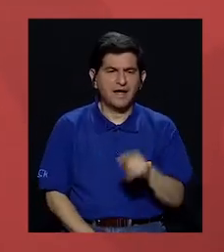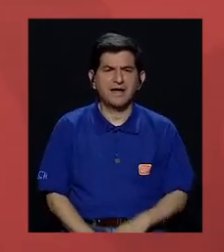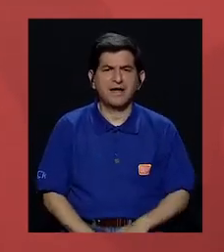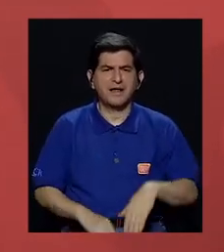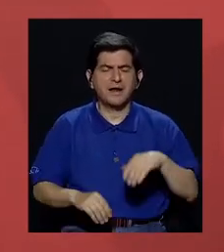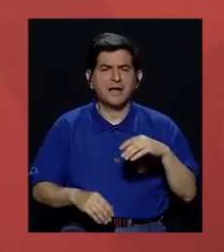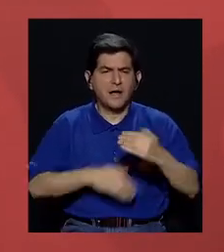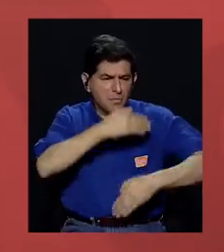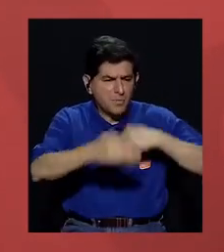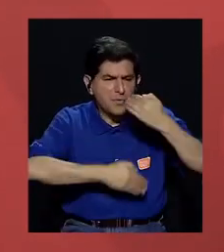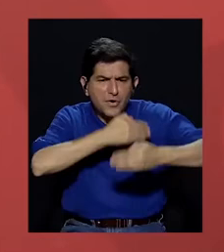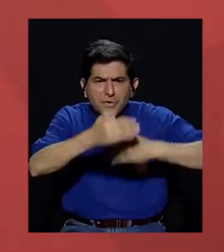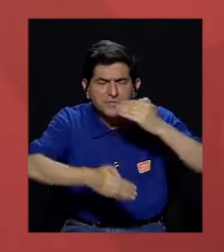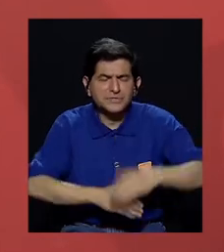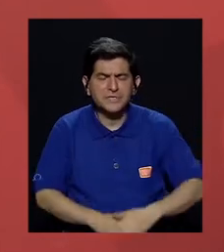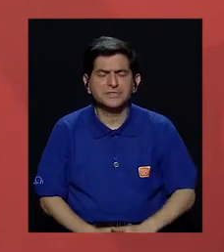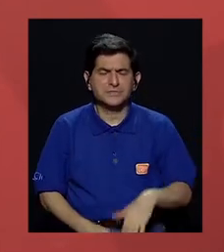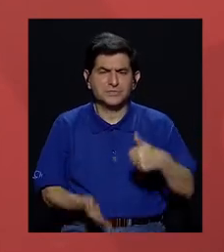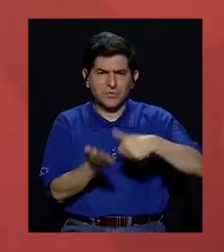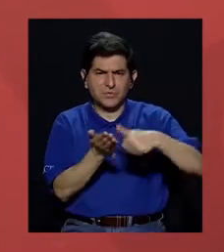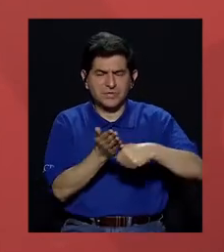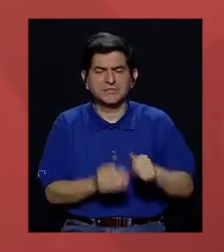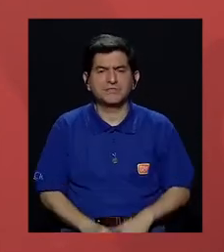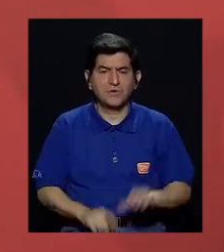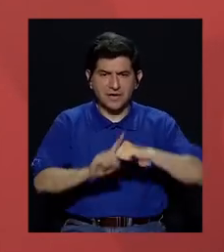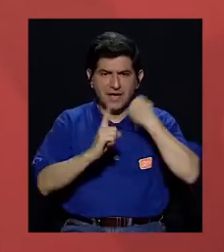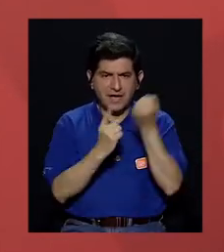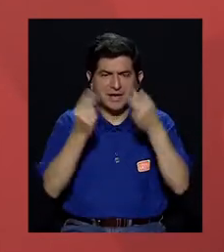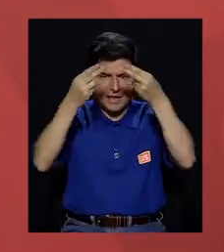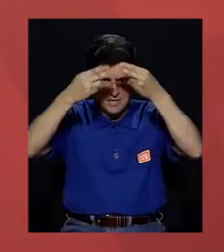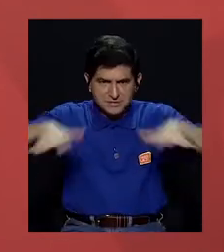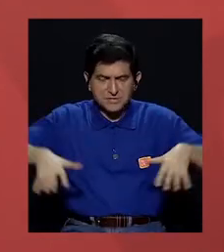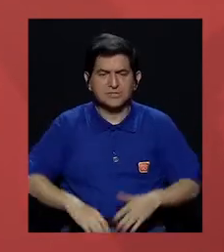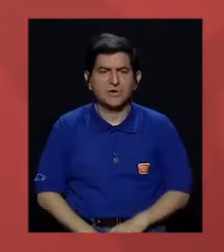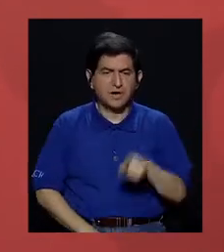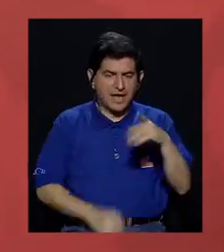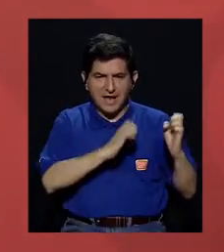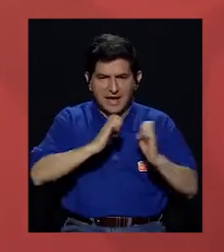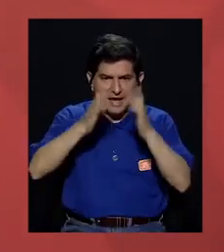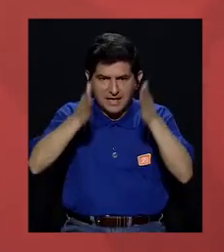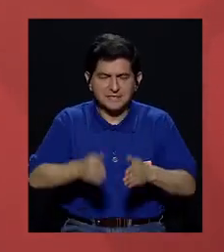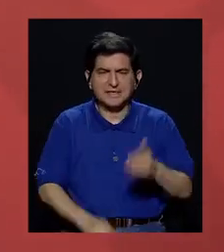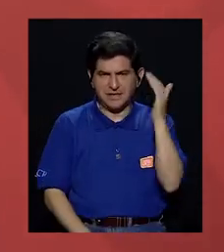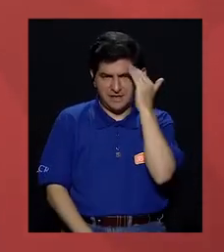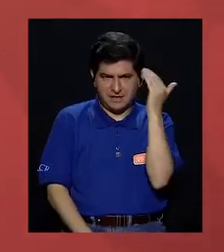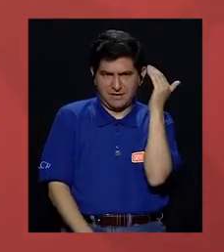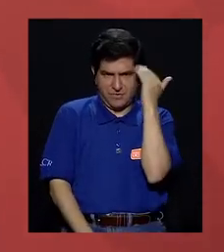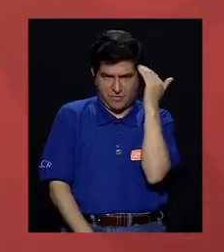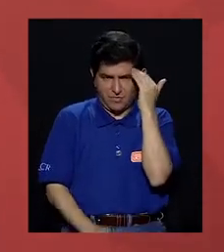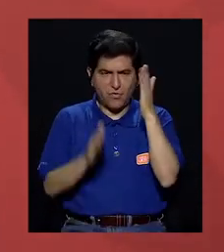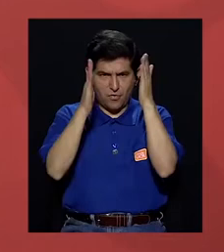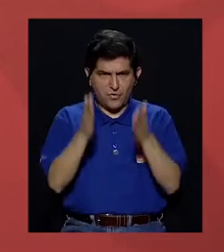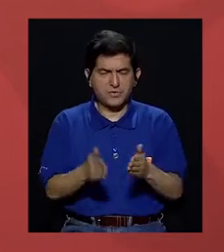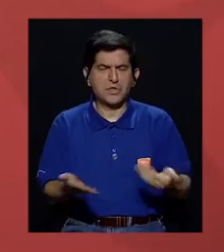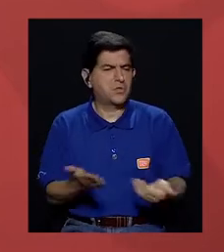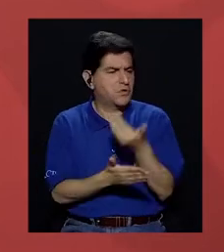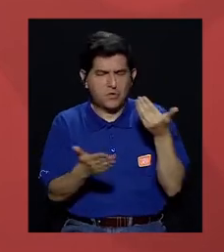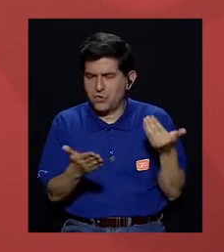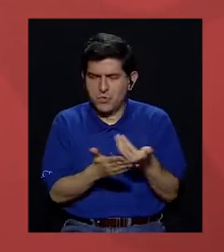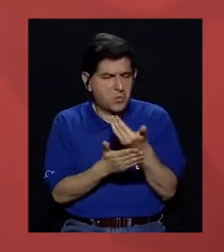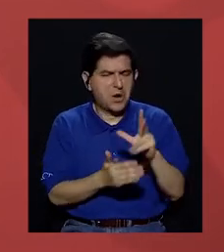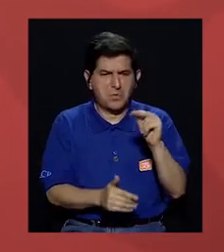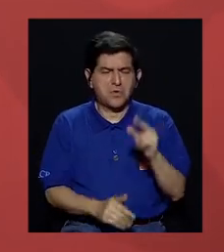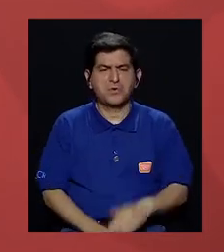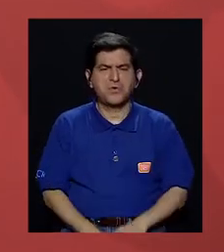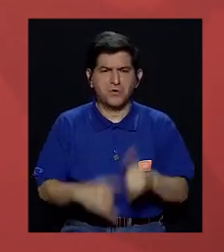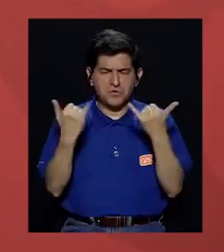cómo se están comportando las elecciones en digital estratega y conocedor en este tema que no es nuevo